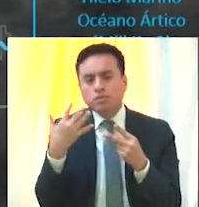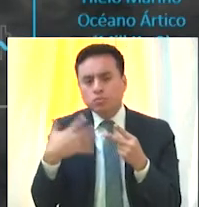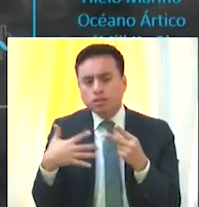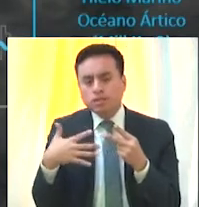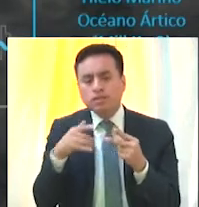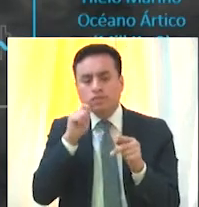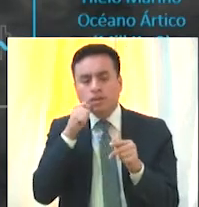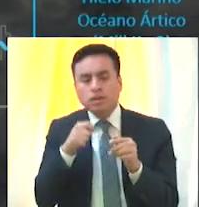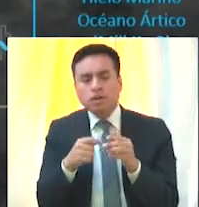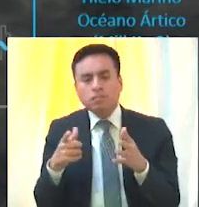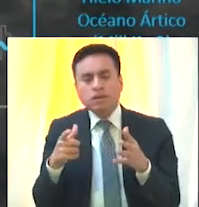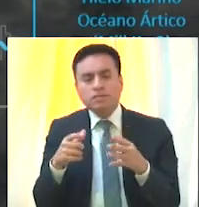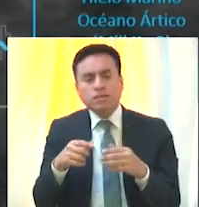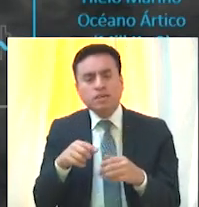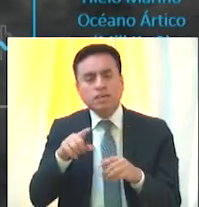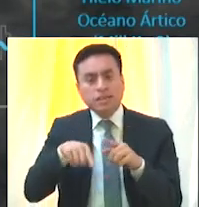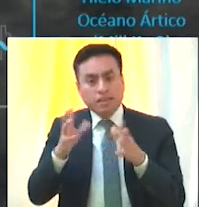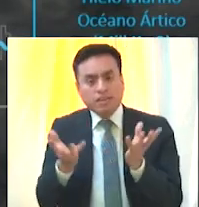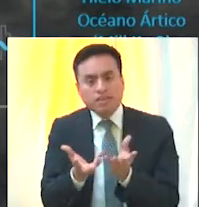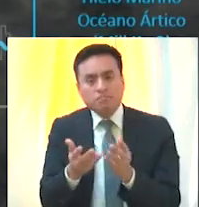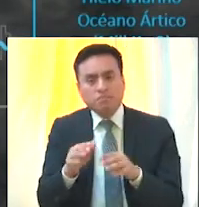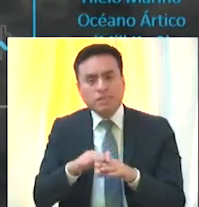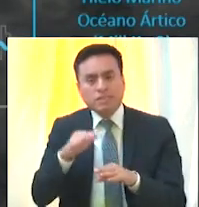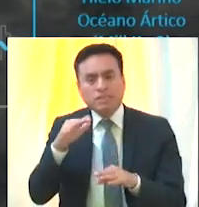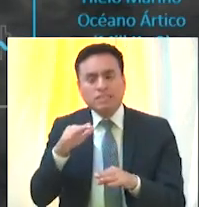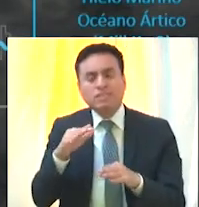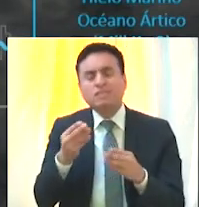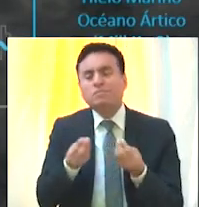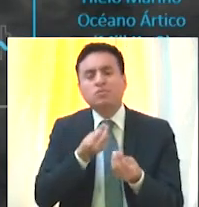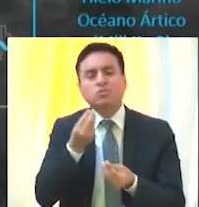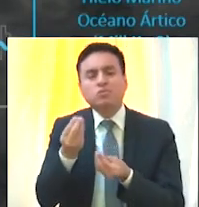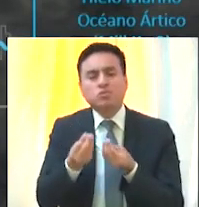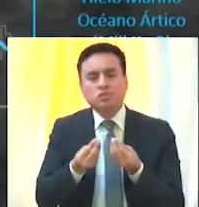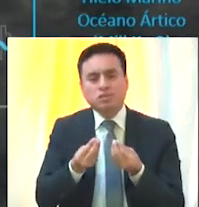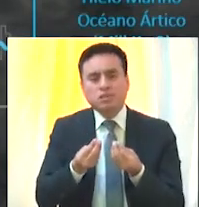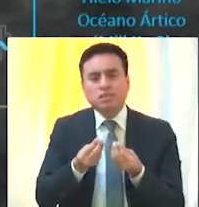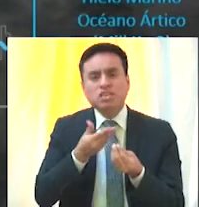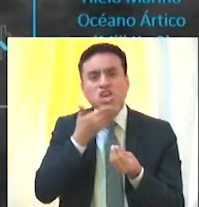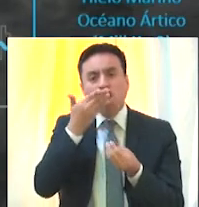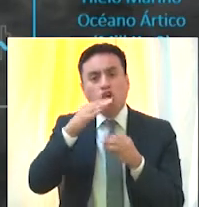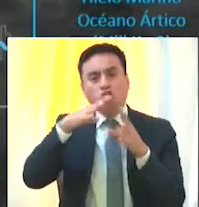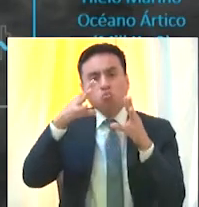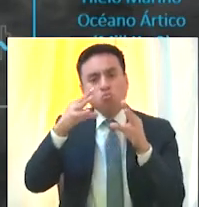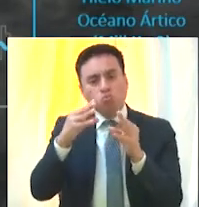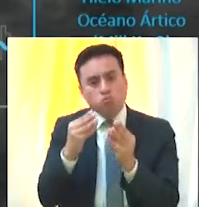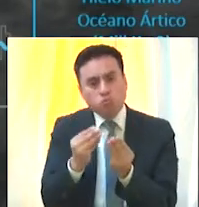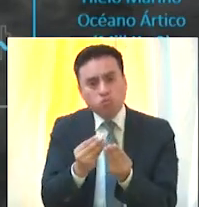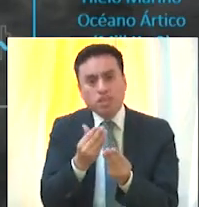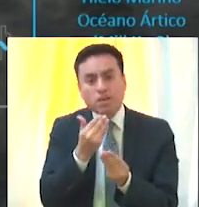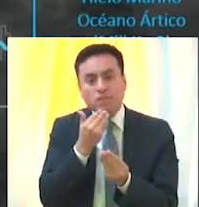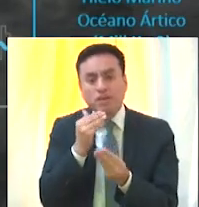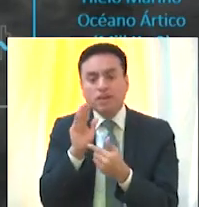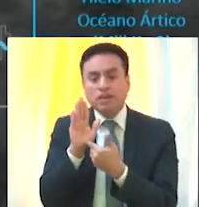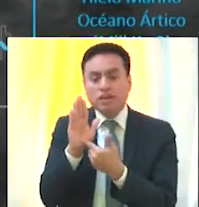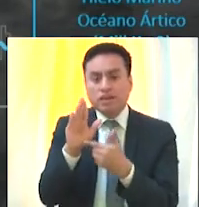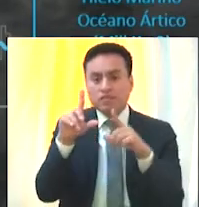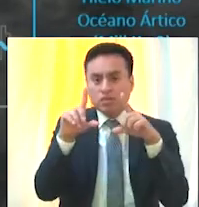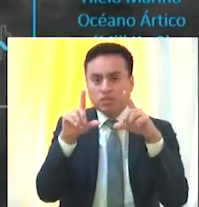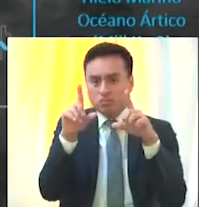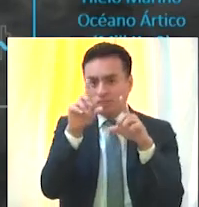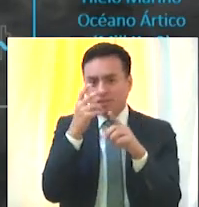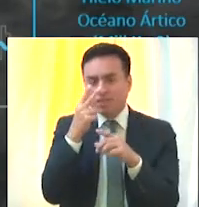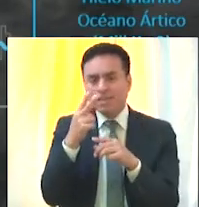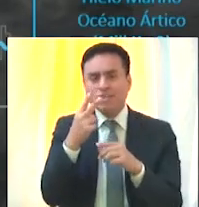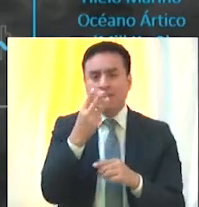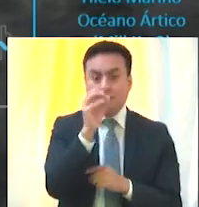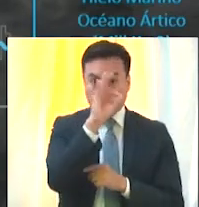efectivamente más energía en el sistema terrestre es el decaimiento de la cobertura de hielo. Por ejemplo, en este gráfico se muestra cómo ha caído del orden